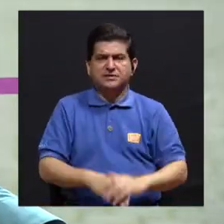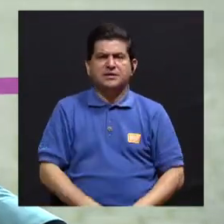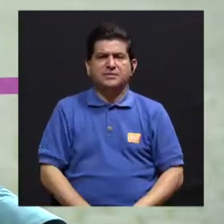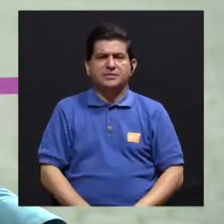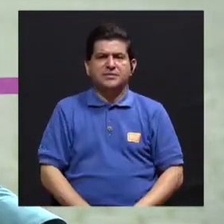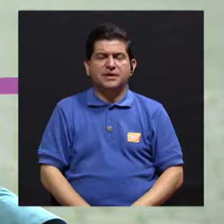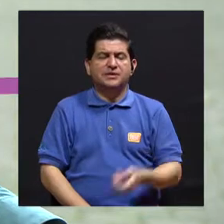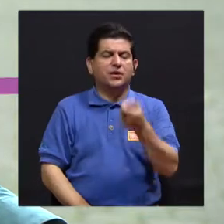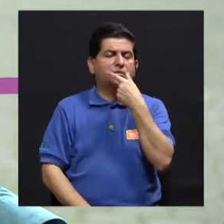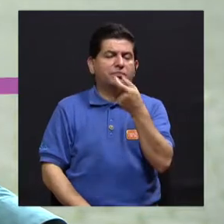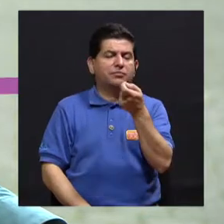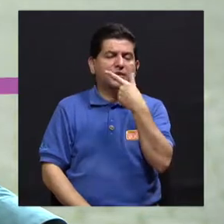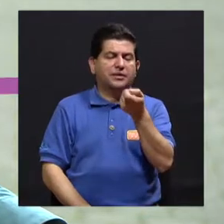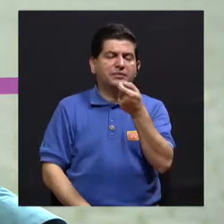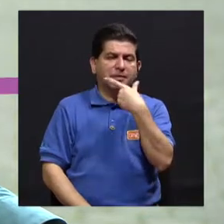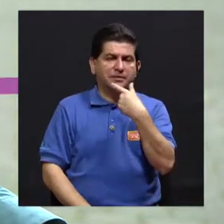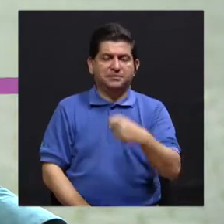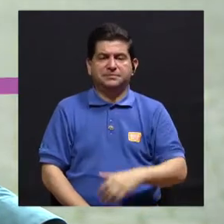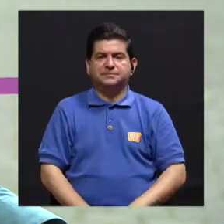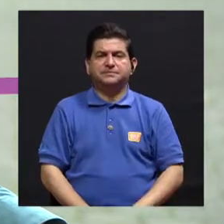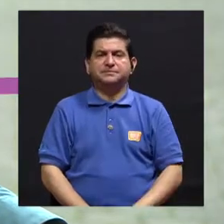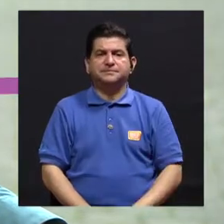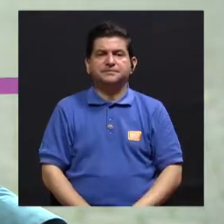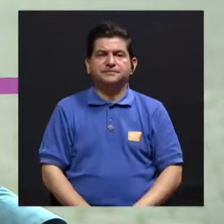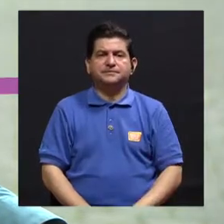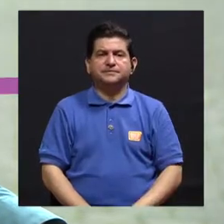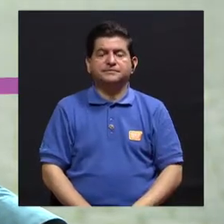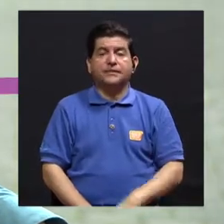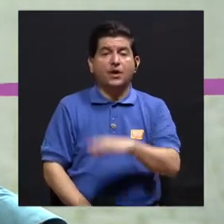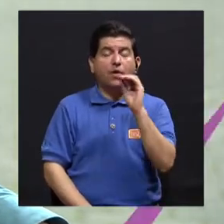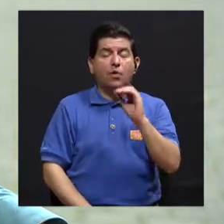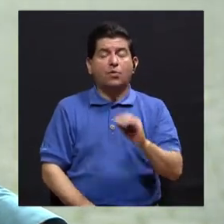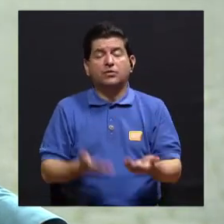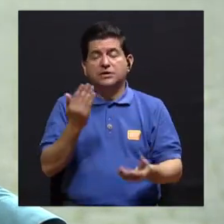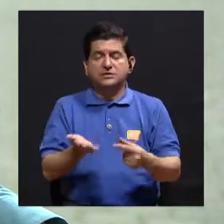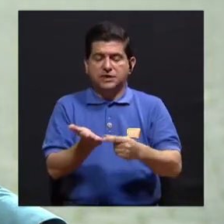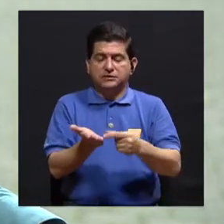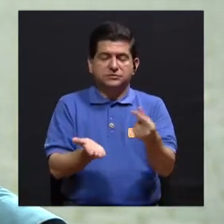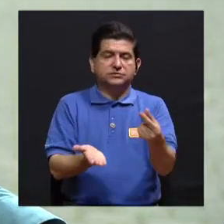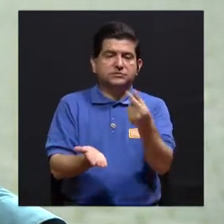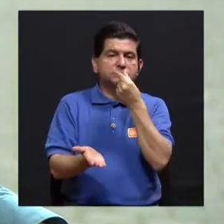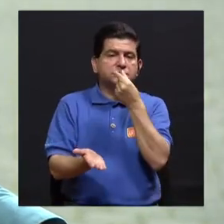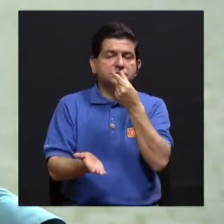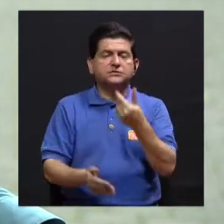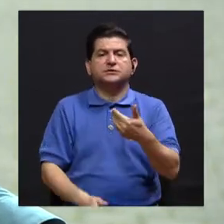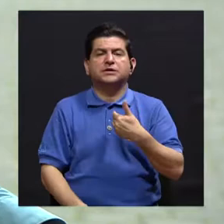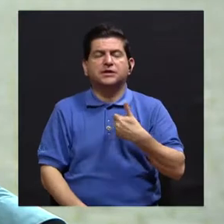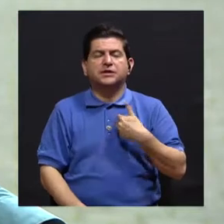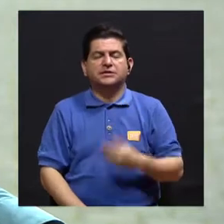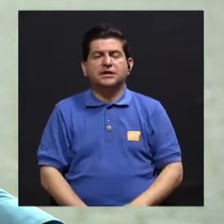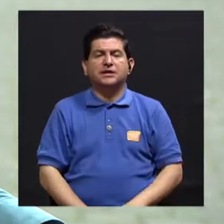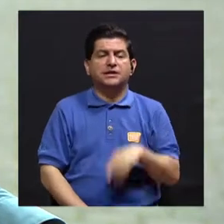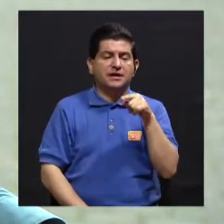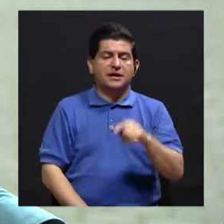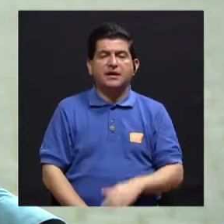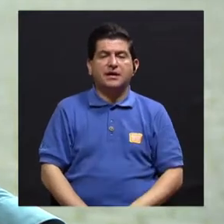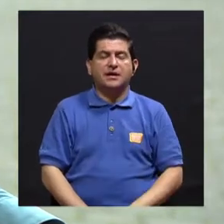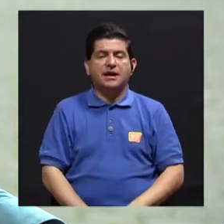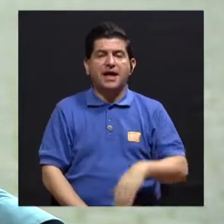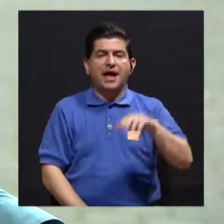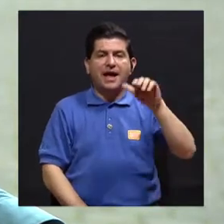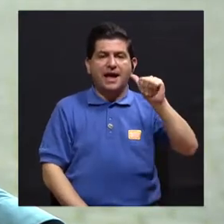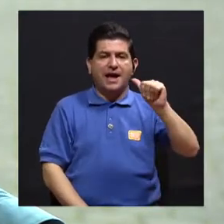que es en forma de pastillas, ¿verdad?, o cápsulas. Pues en realidad lo que tiene de principio activo